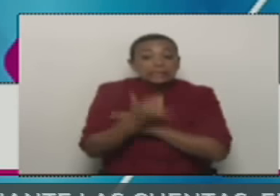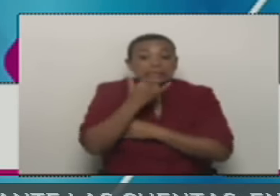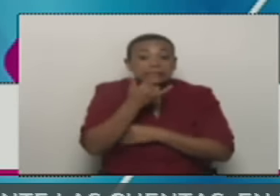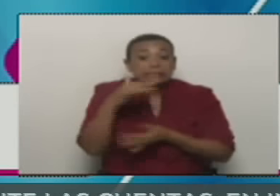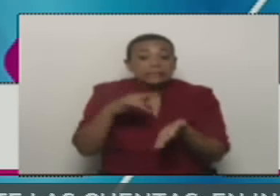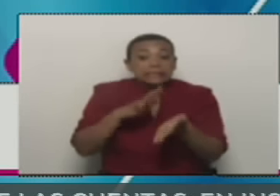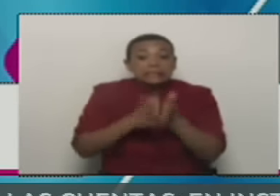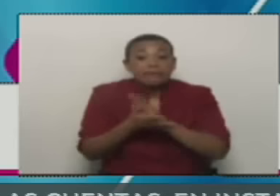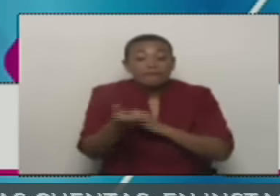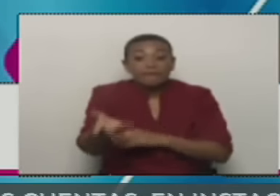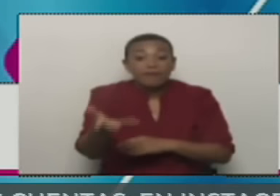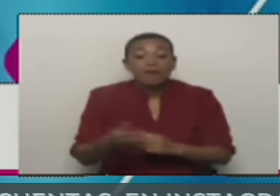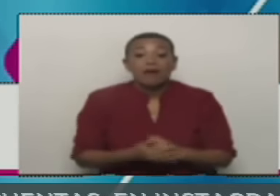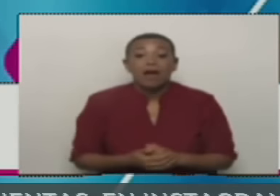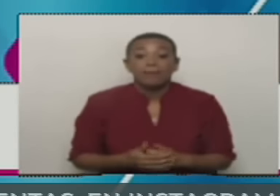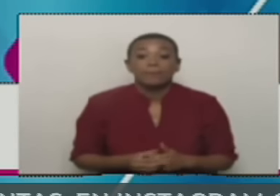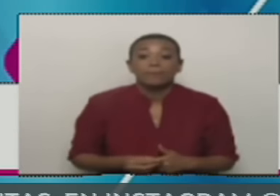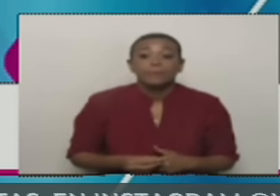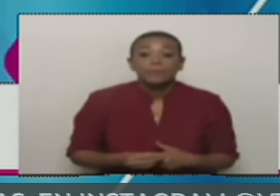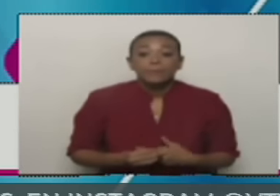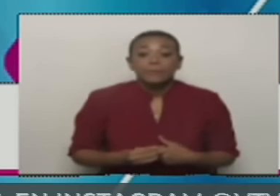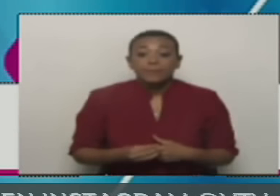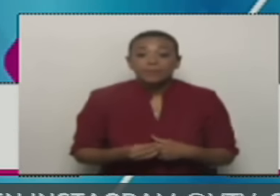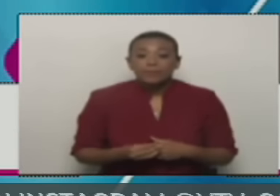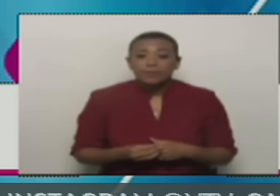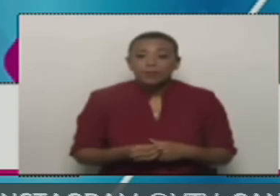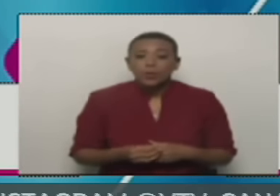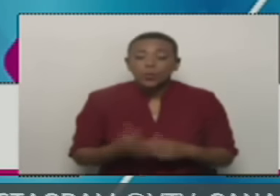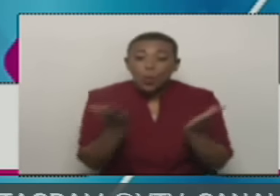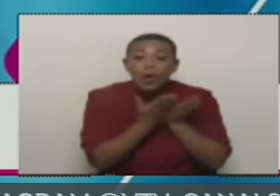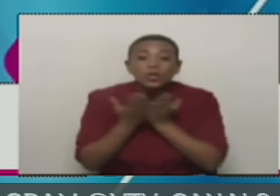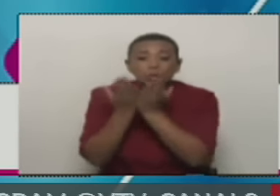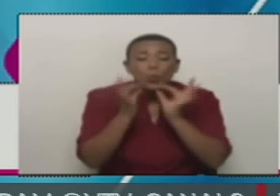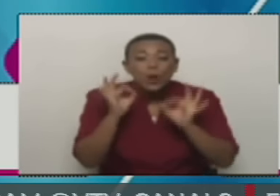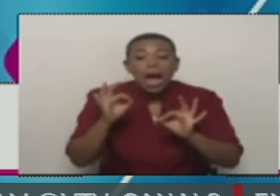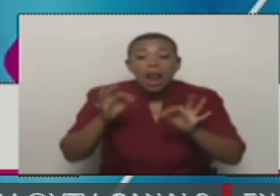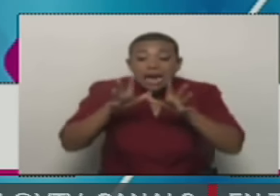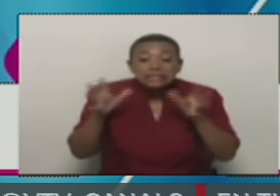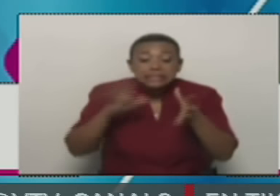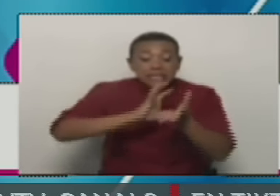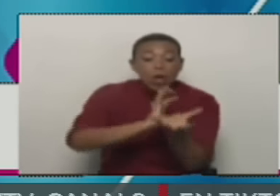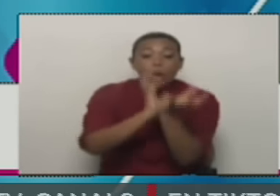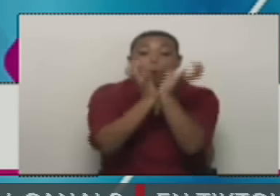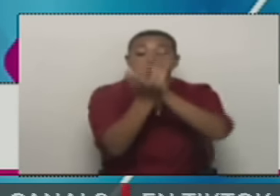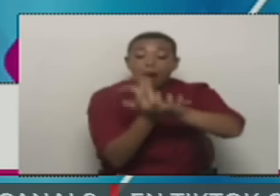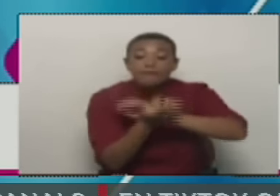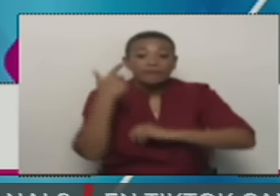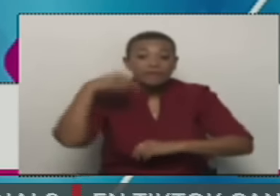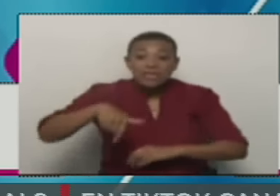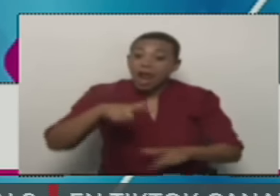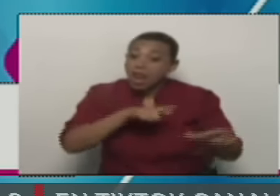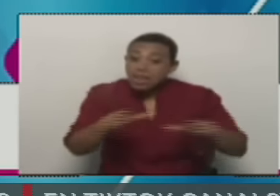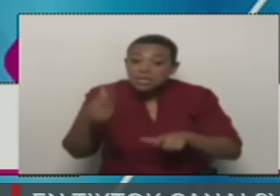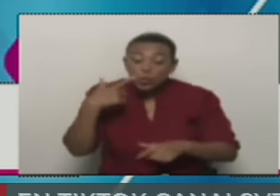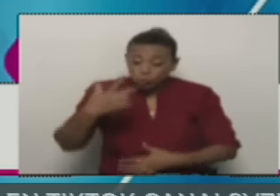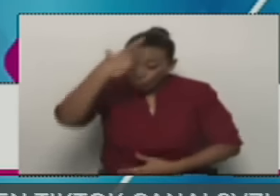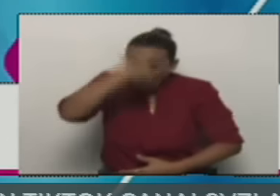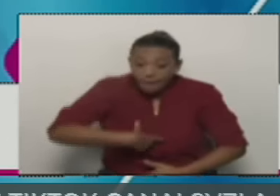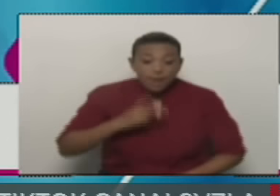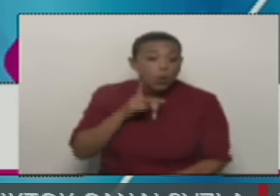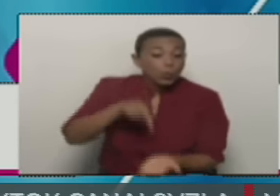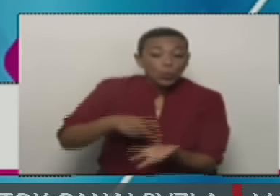general patriota, los circuitos de distribución del país. Bueno, ponte tú personalmente con el